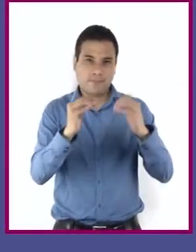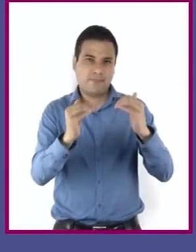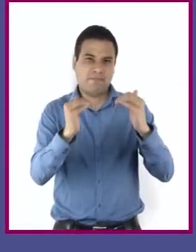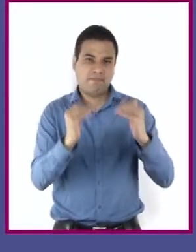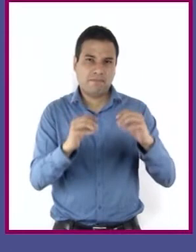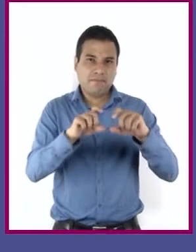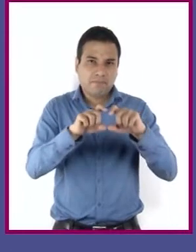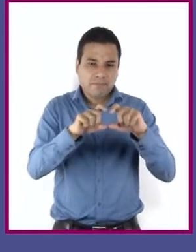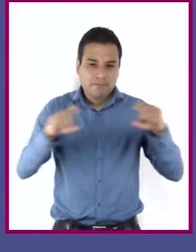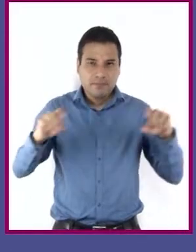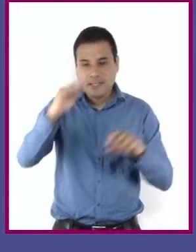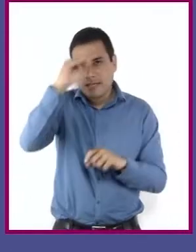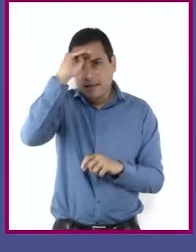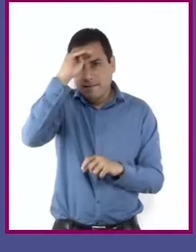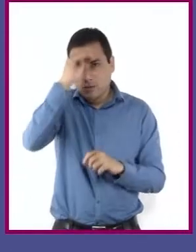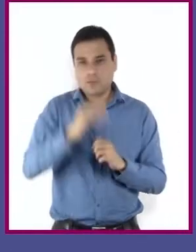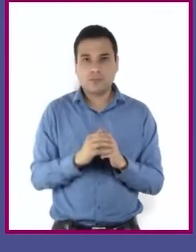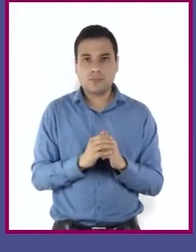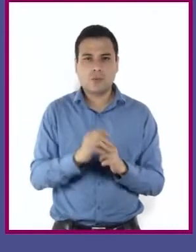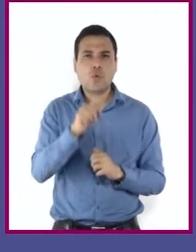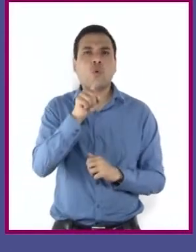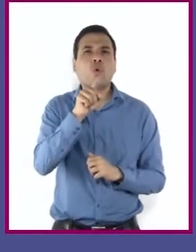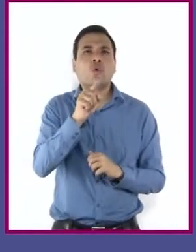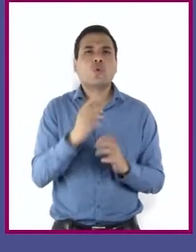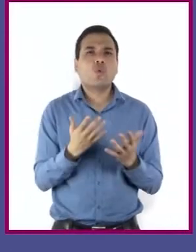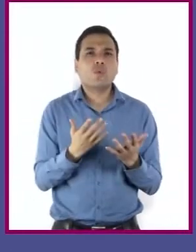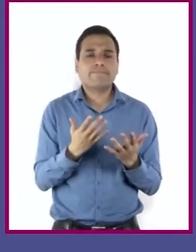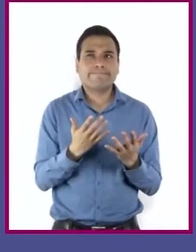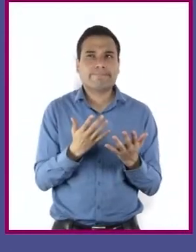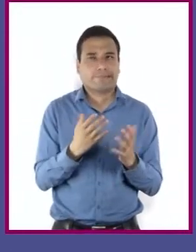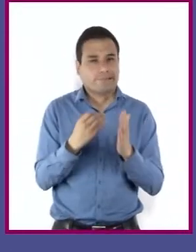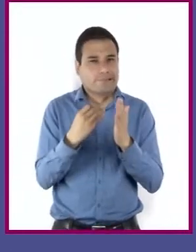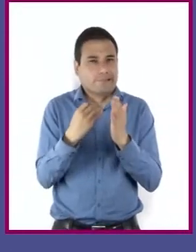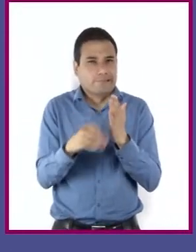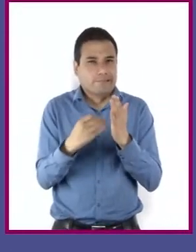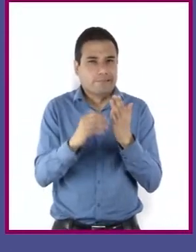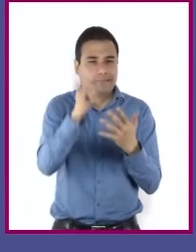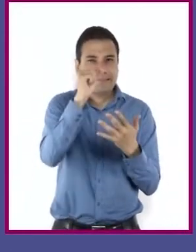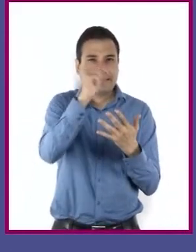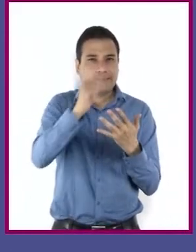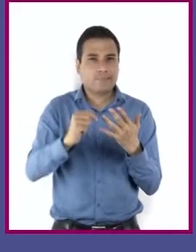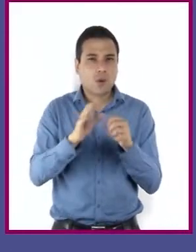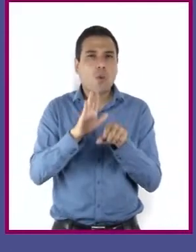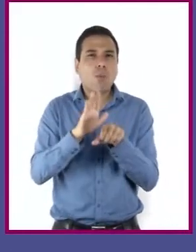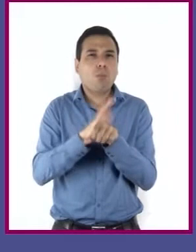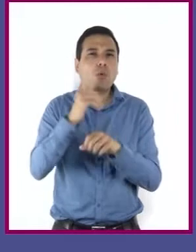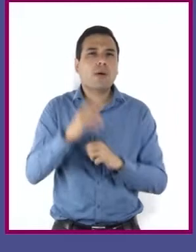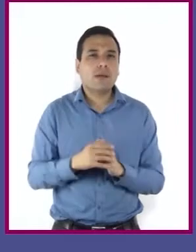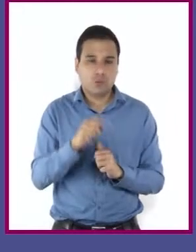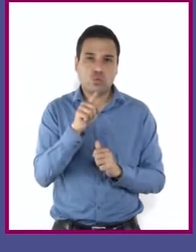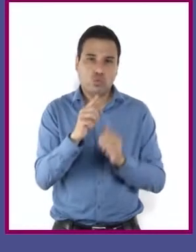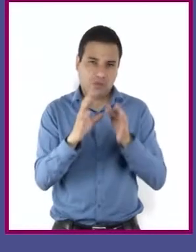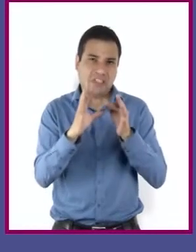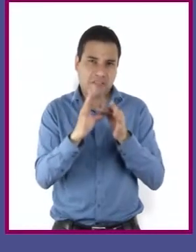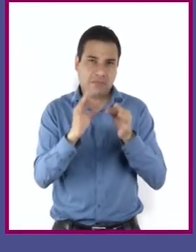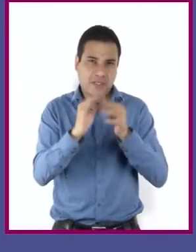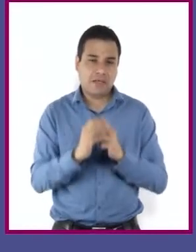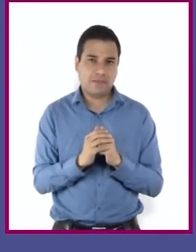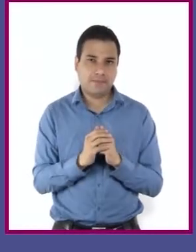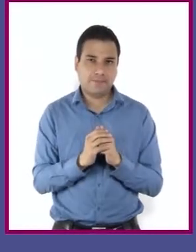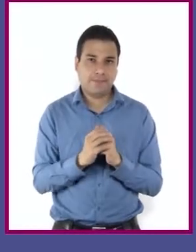escribir por qué llegaron a detectar ciertas áreas de oportunidad o aciertos en su producto. Tomaremos como